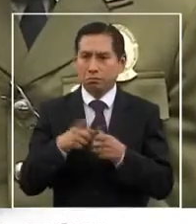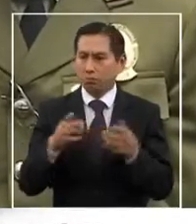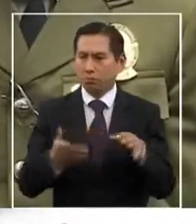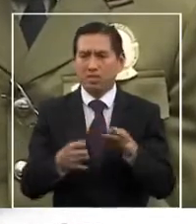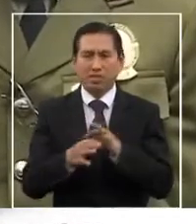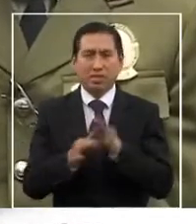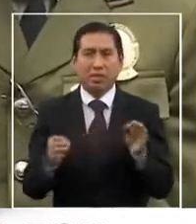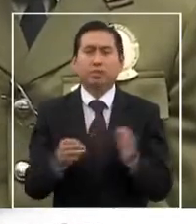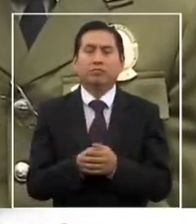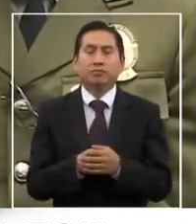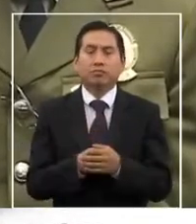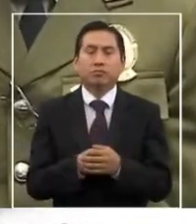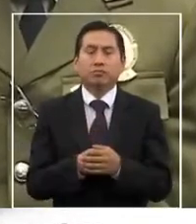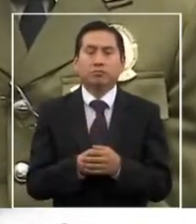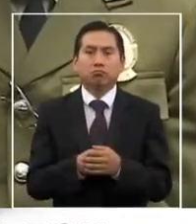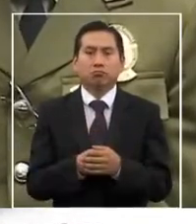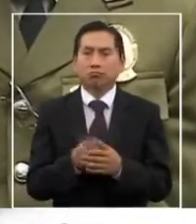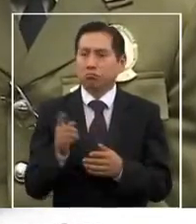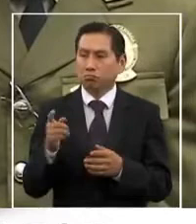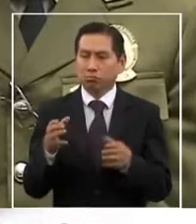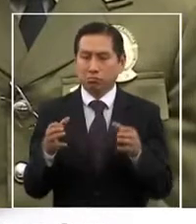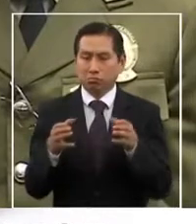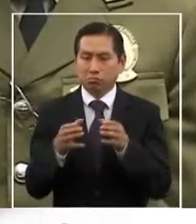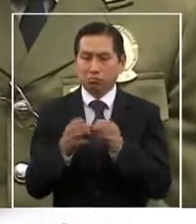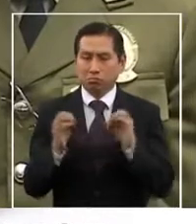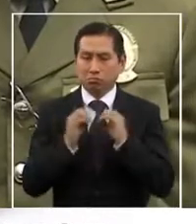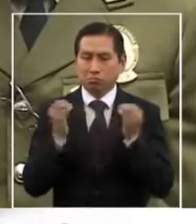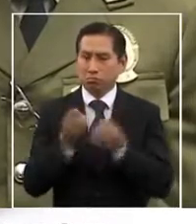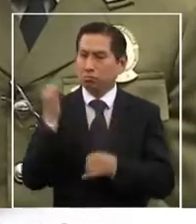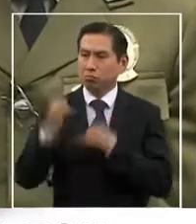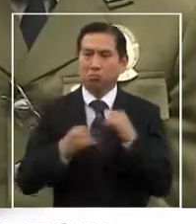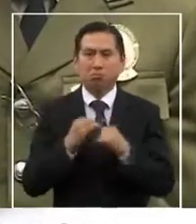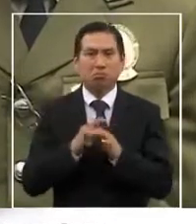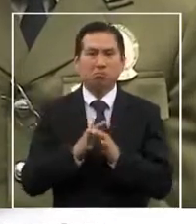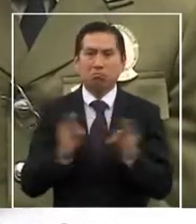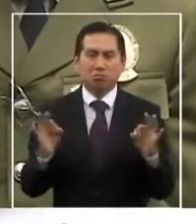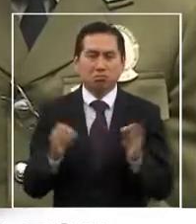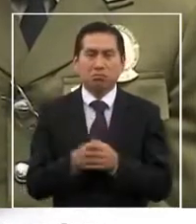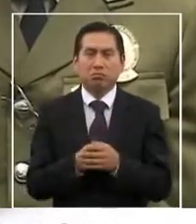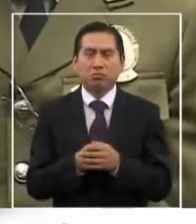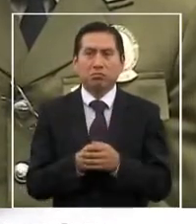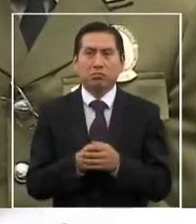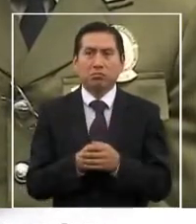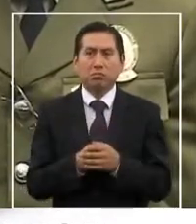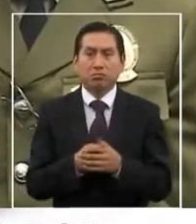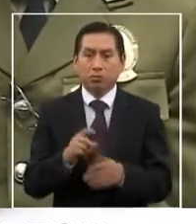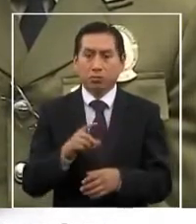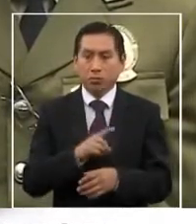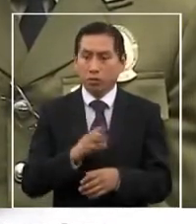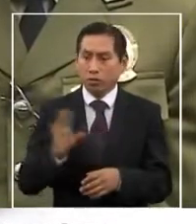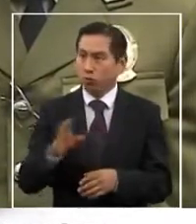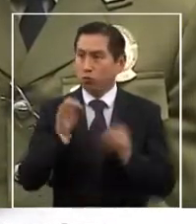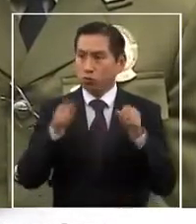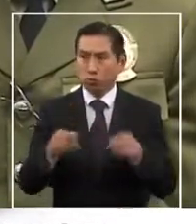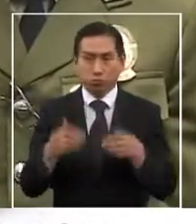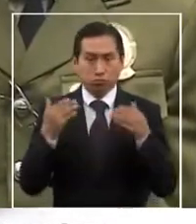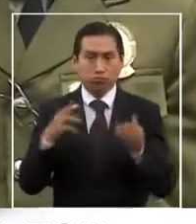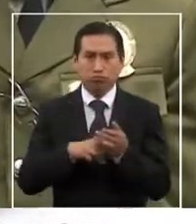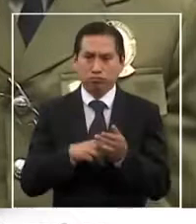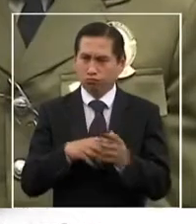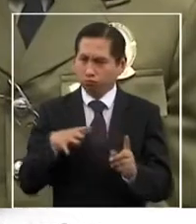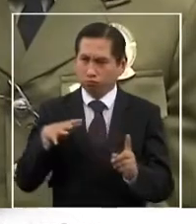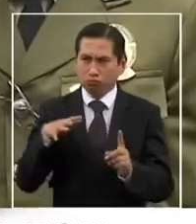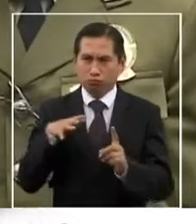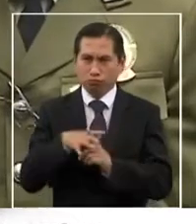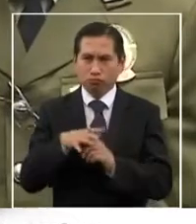muerto, sin organizaciones internacionales, nuestra policía es capaz de darle